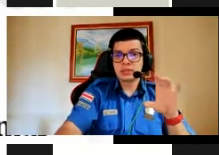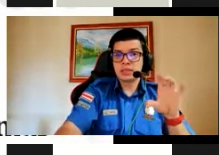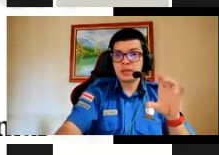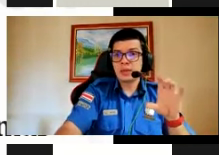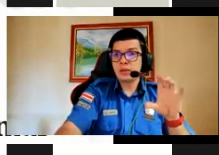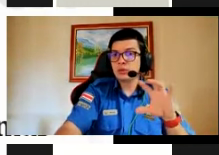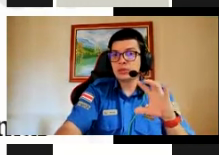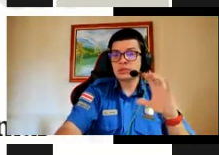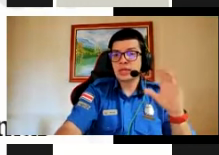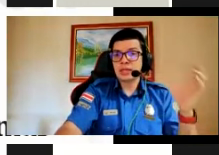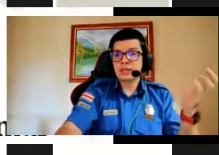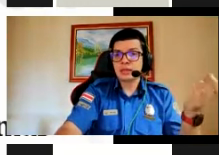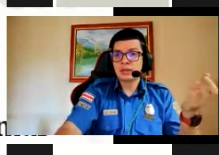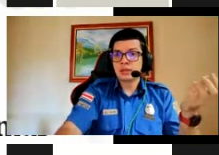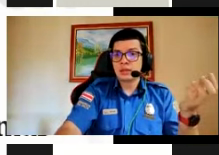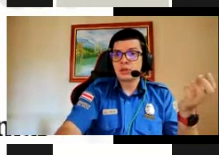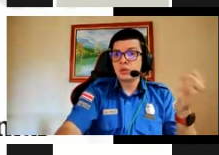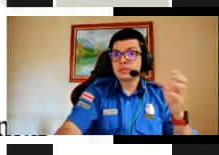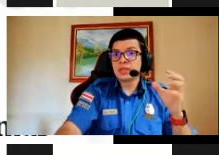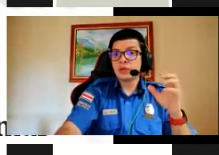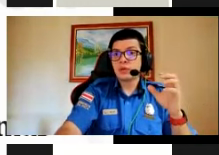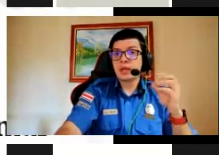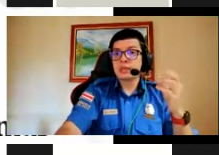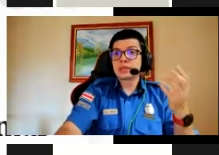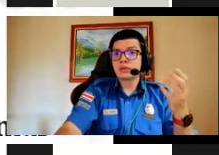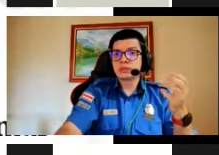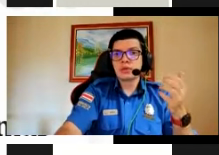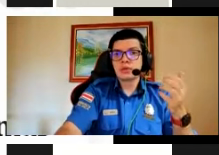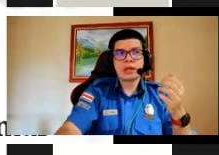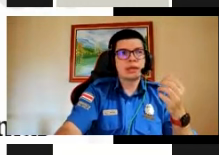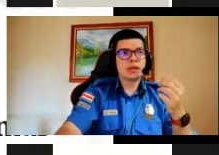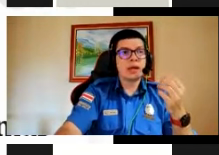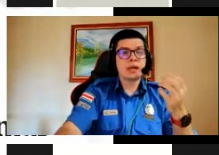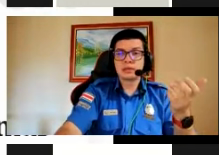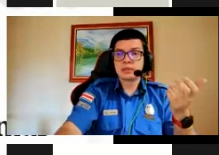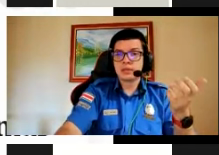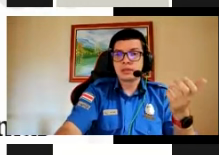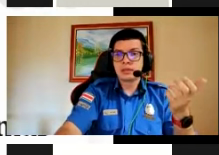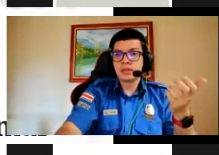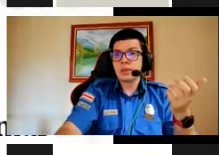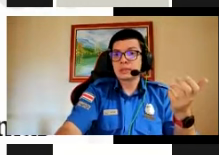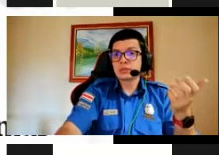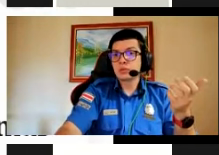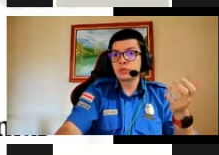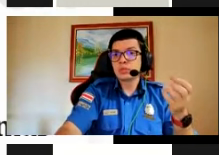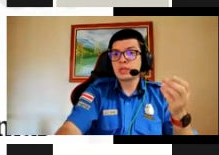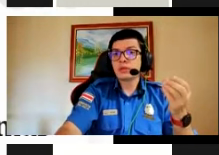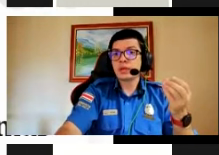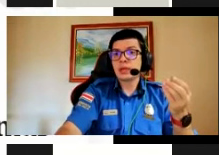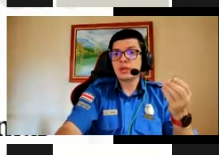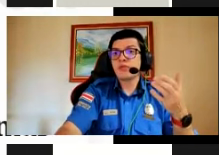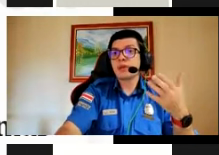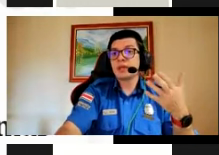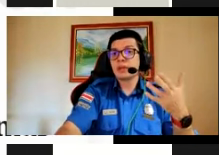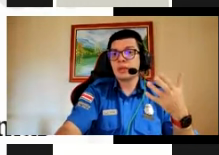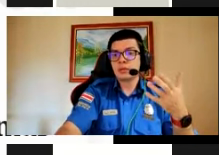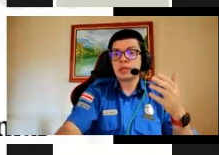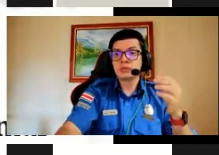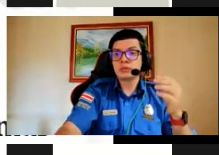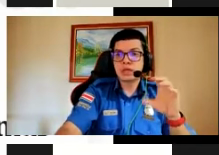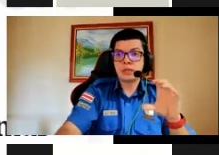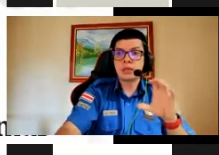Entonces, este tema no se sale, no es algo extra, no es algo que alguien haga de más o no es algo que no me afecte a